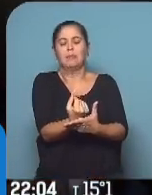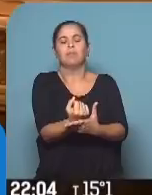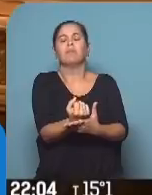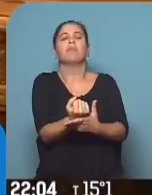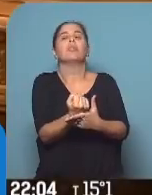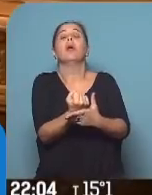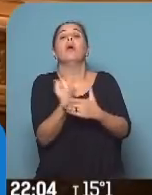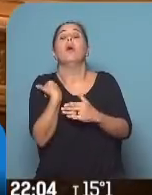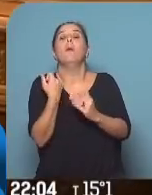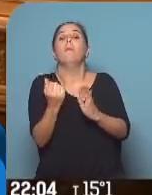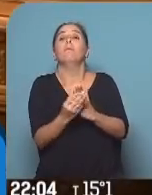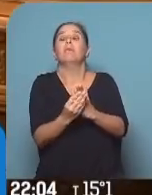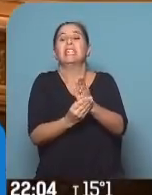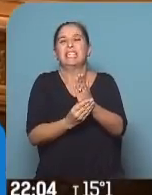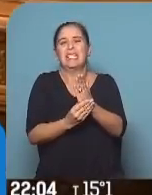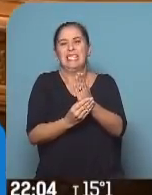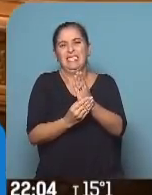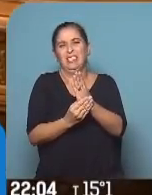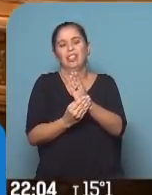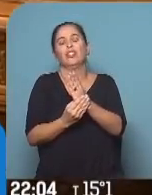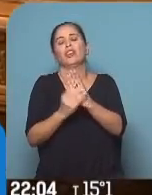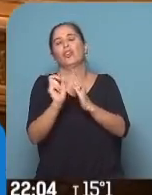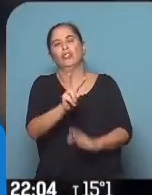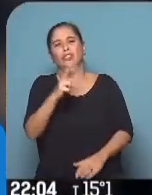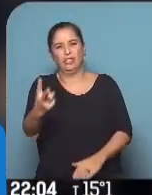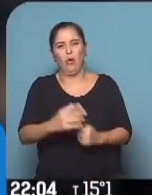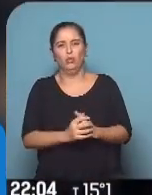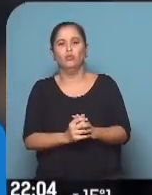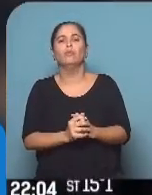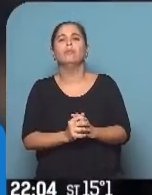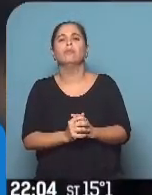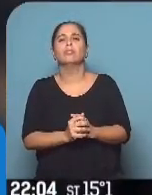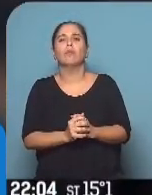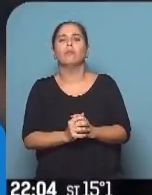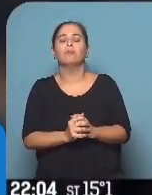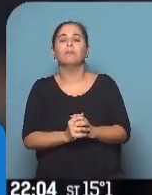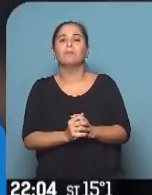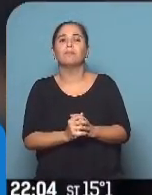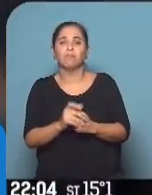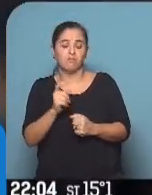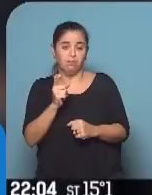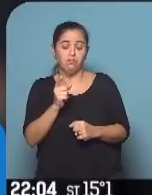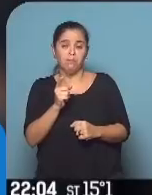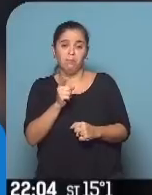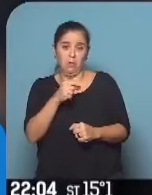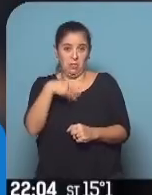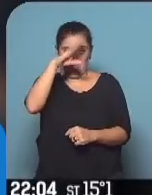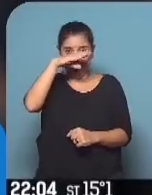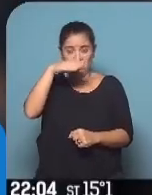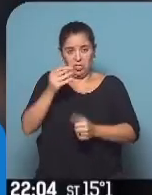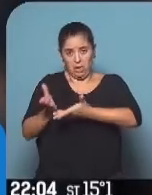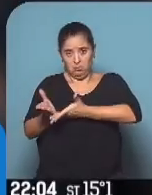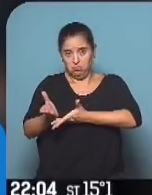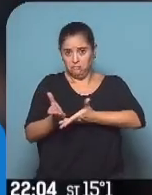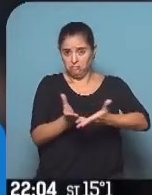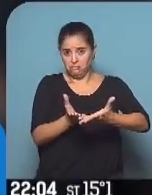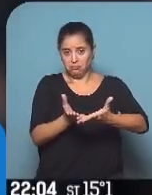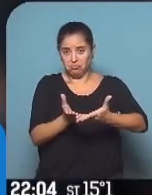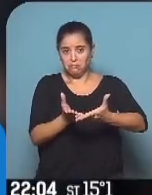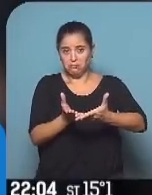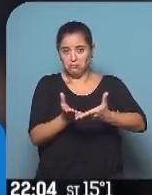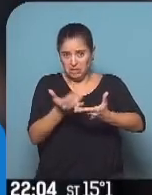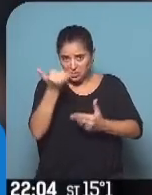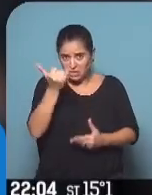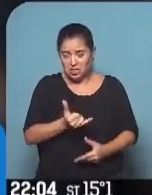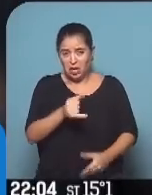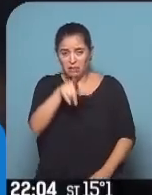y consejero de máxima confianza del presidente Xi Jinping. Trump lo recibió con un ultimátum vía tweet. De